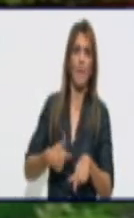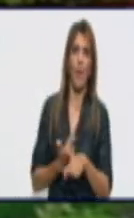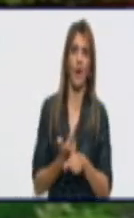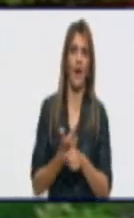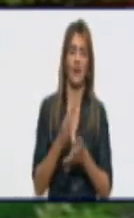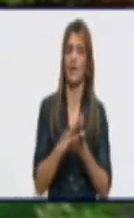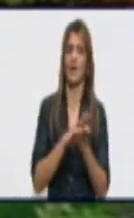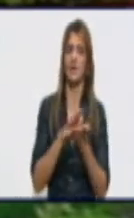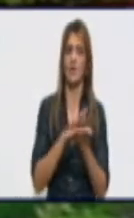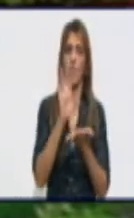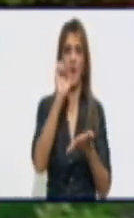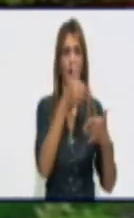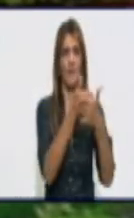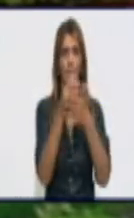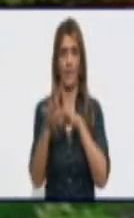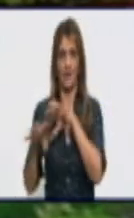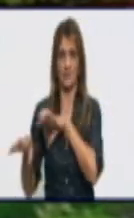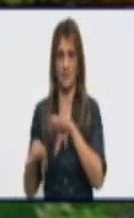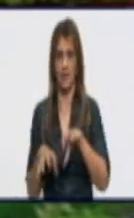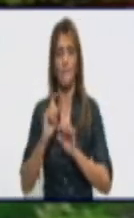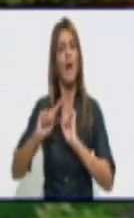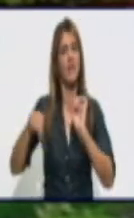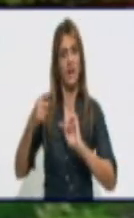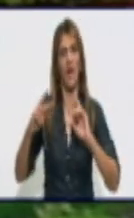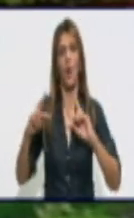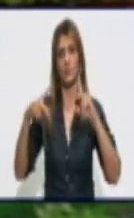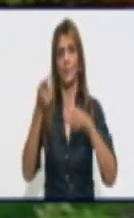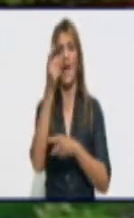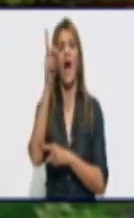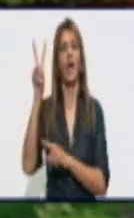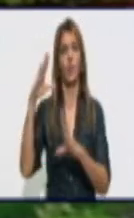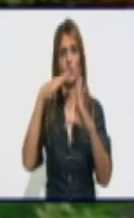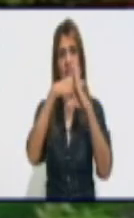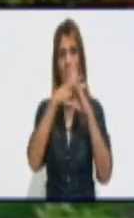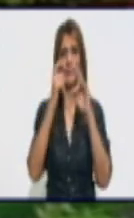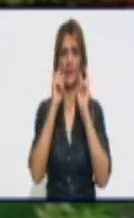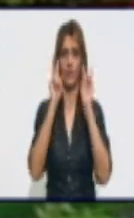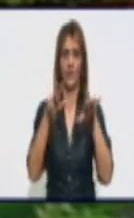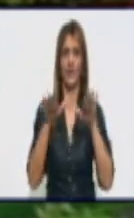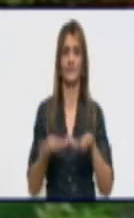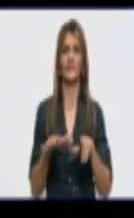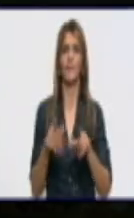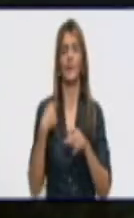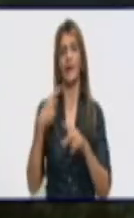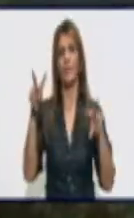oficina. Por lo tanto, nosotros volveremos mañana a las 12 del mediodía. Le esperamos.